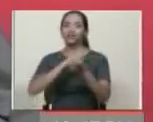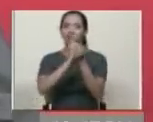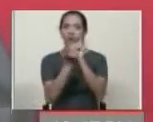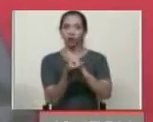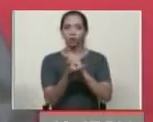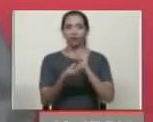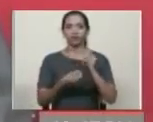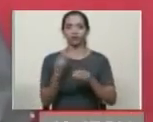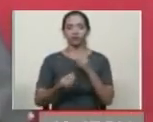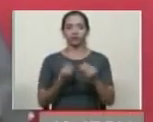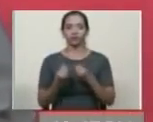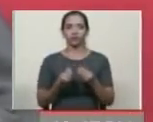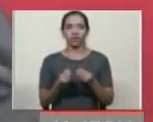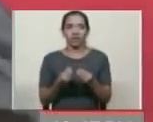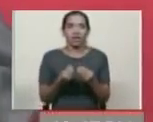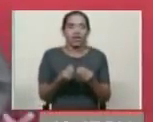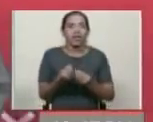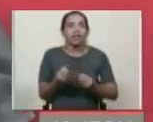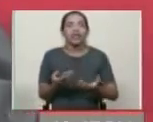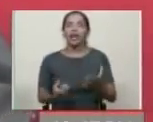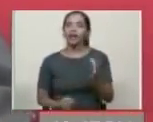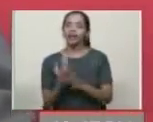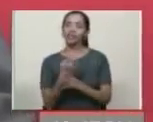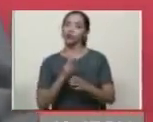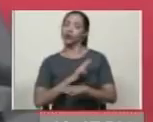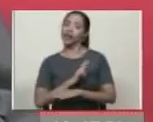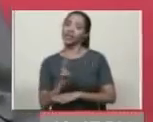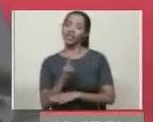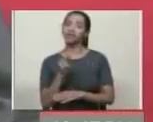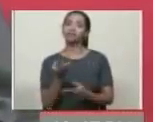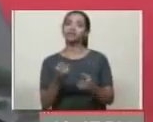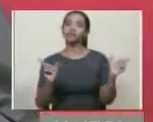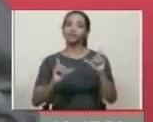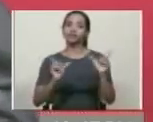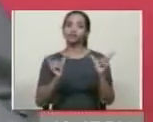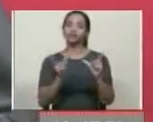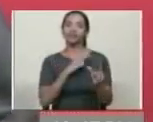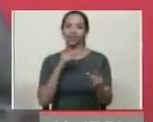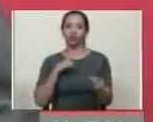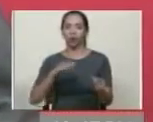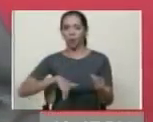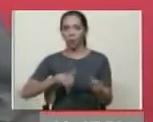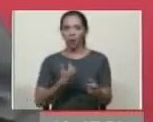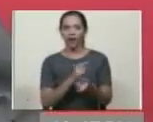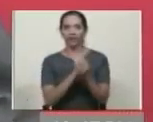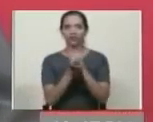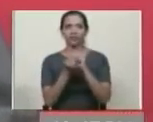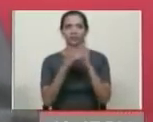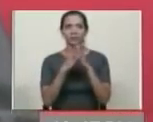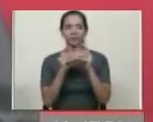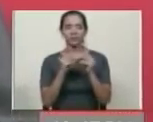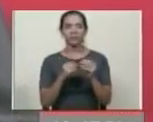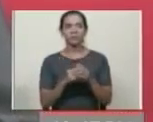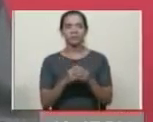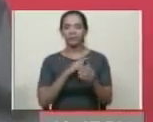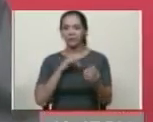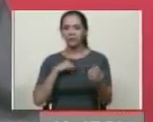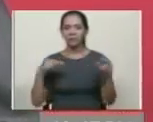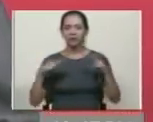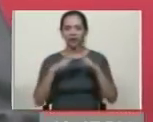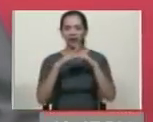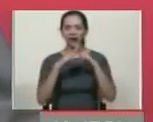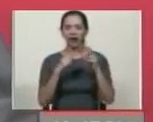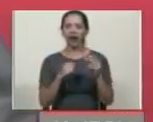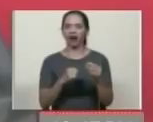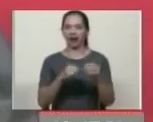eso, la creación de una red mediática para nosotros poder transformar todo. Mira, nosotros nos hemos encontrado con